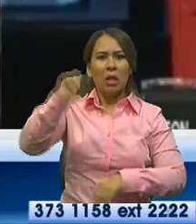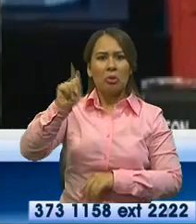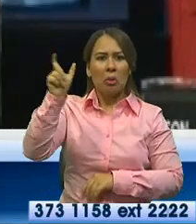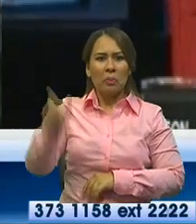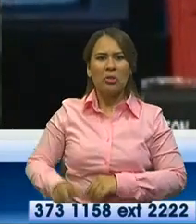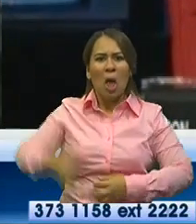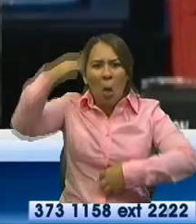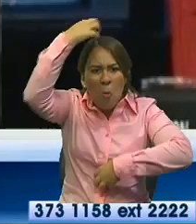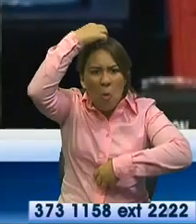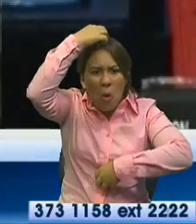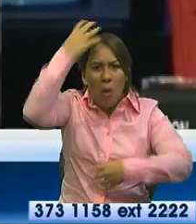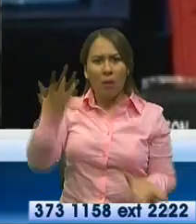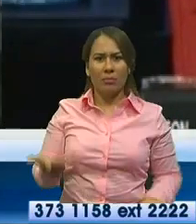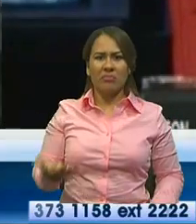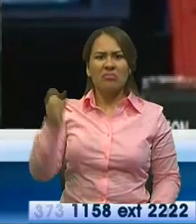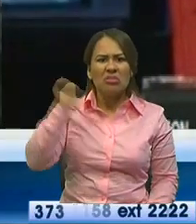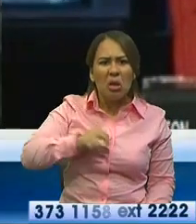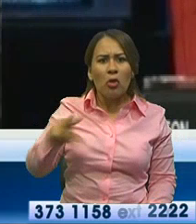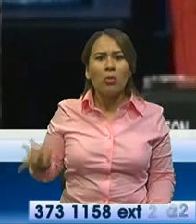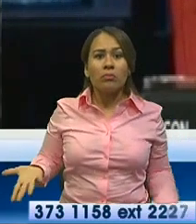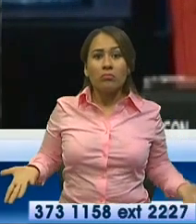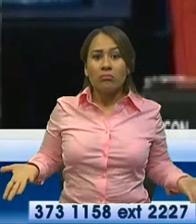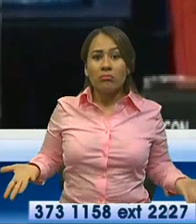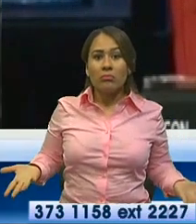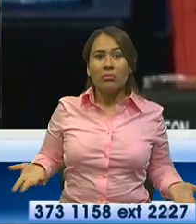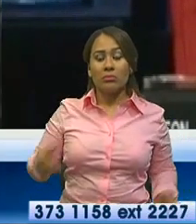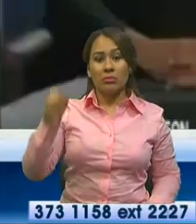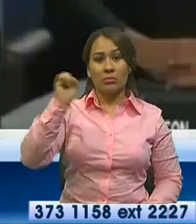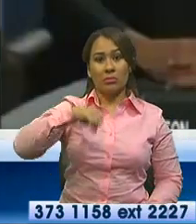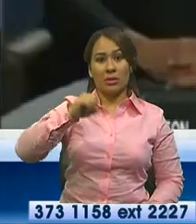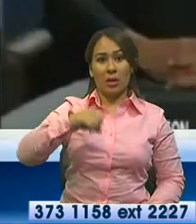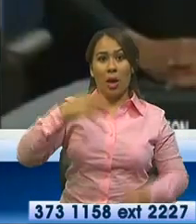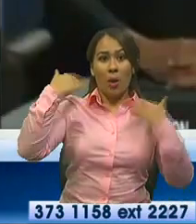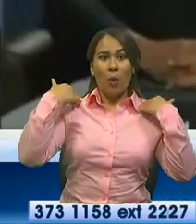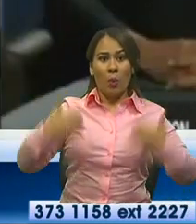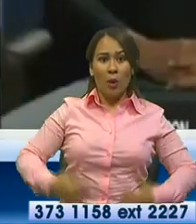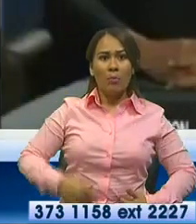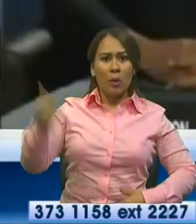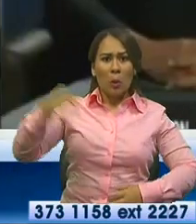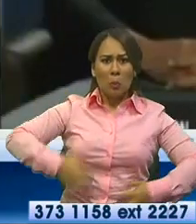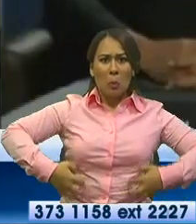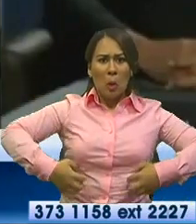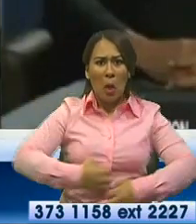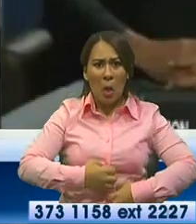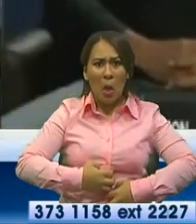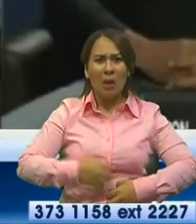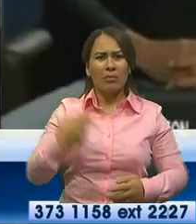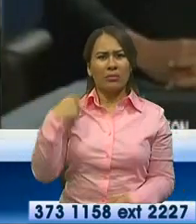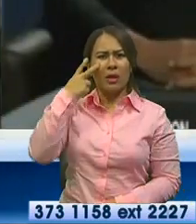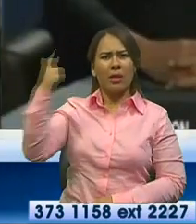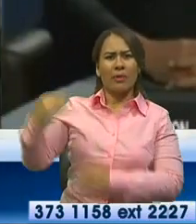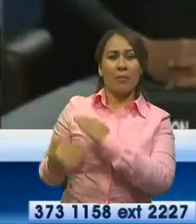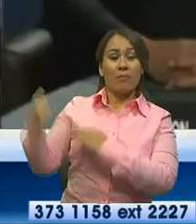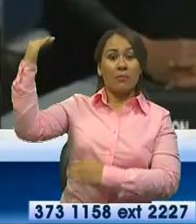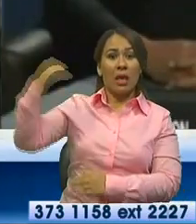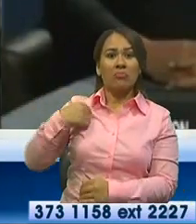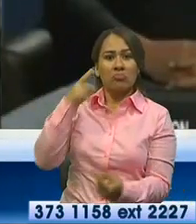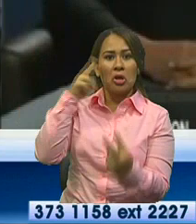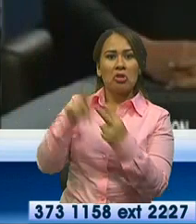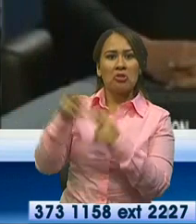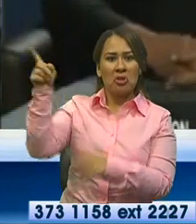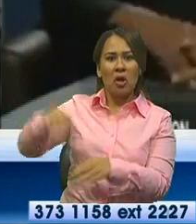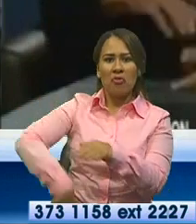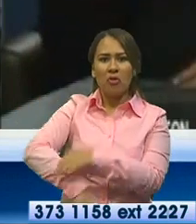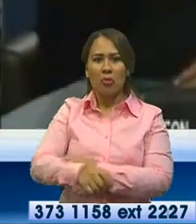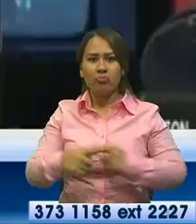un... ¿O no? Físicamente están... pero muy encima de nosotros, conocen su cancha.